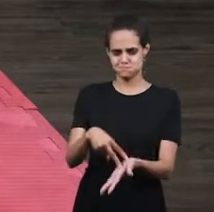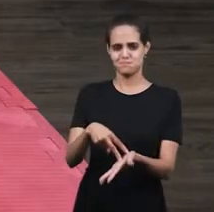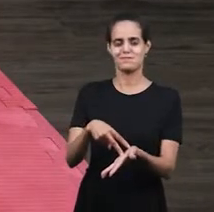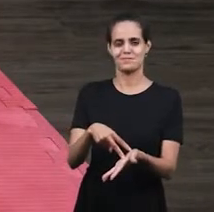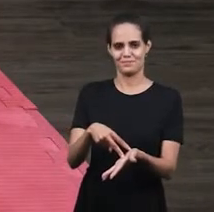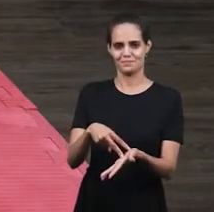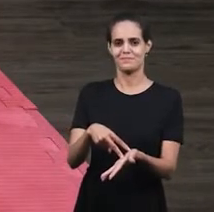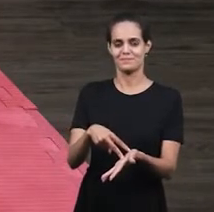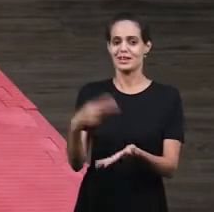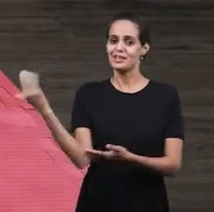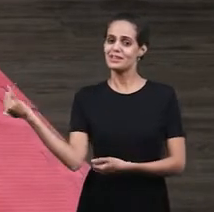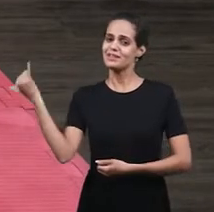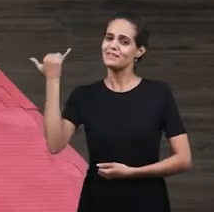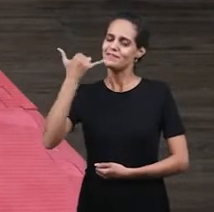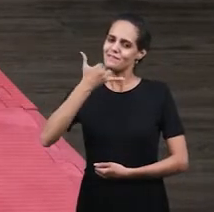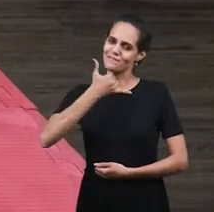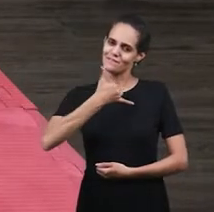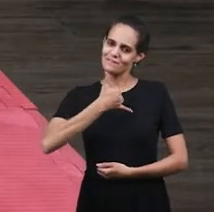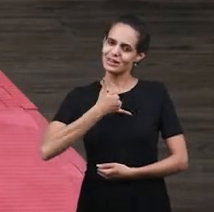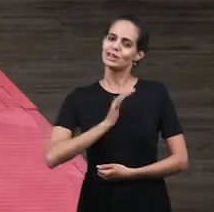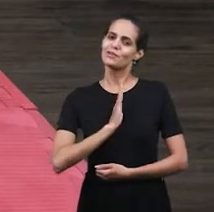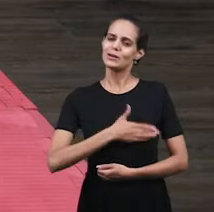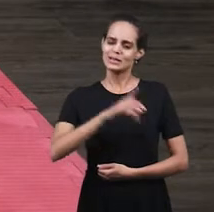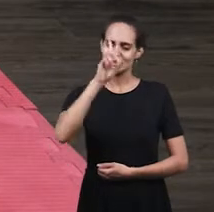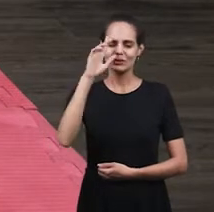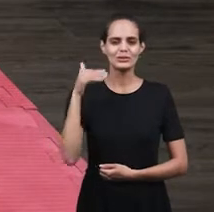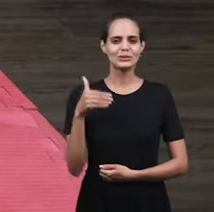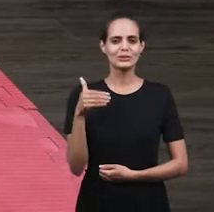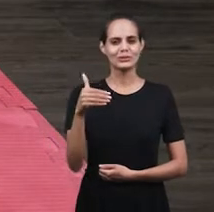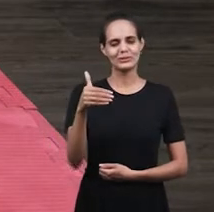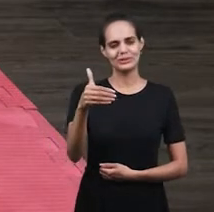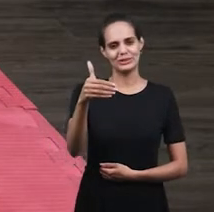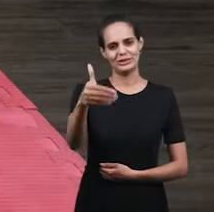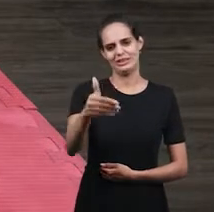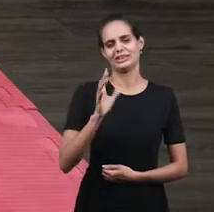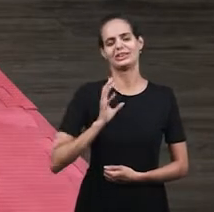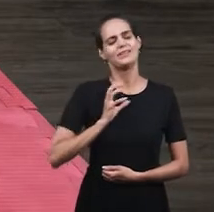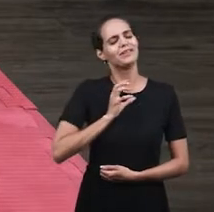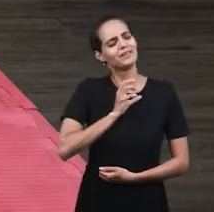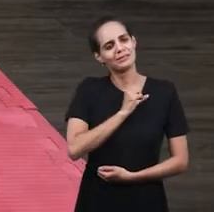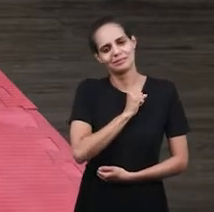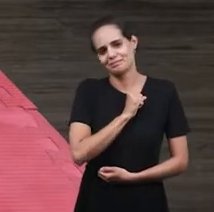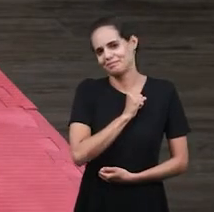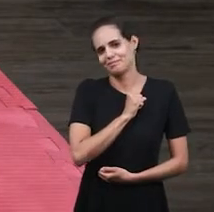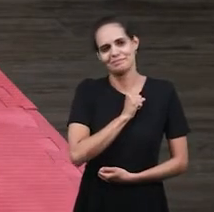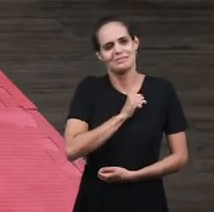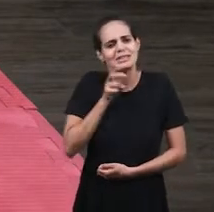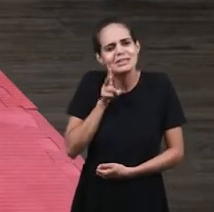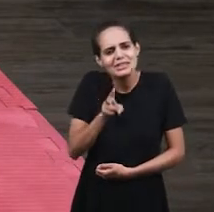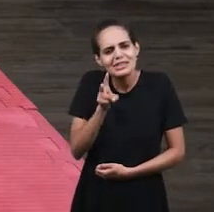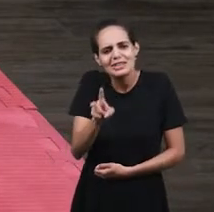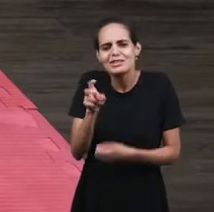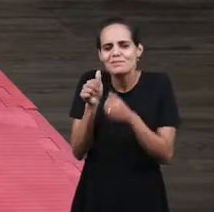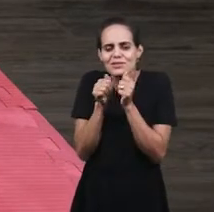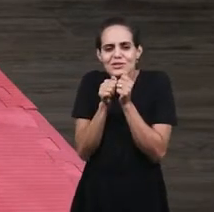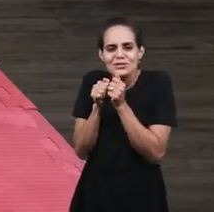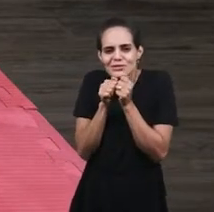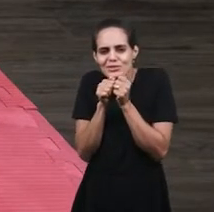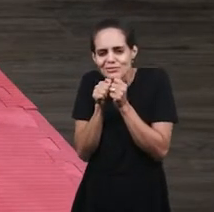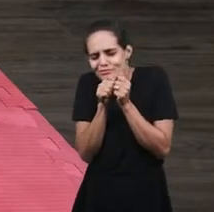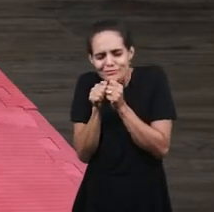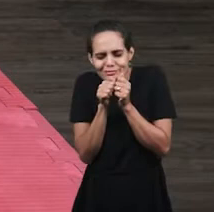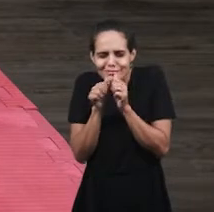que habla nuestros corazones todos los días y que nos ama, que siempre está